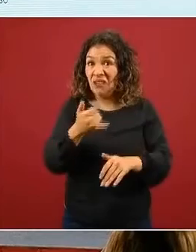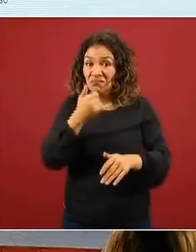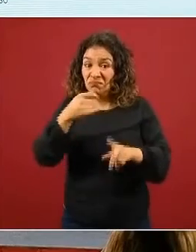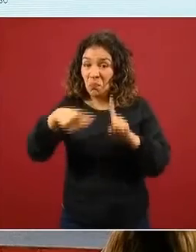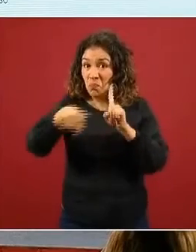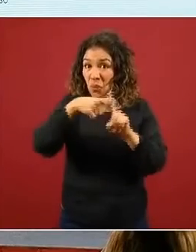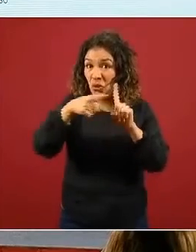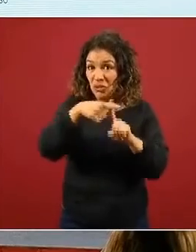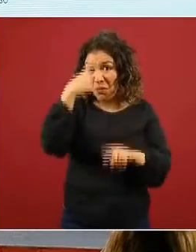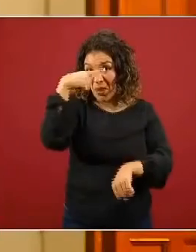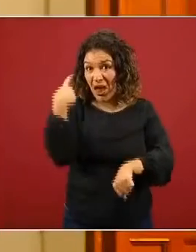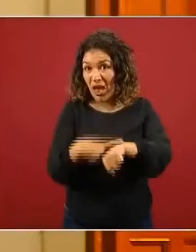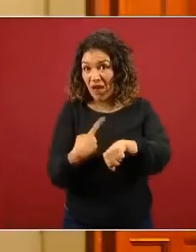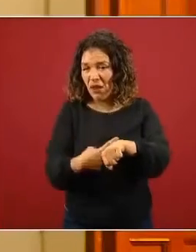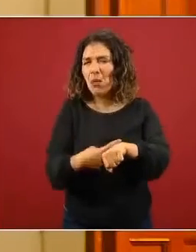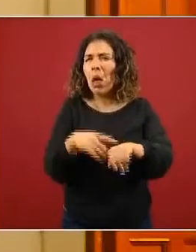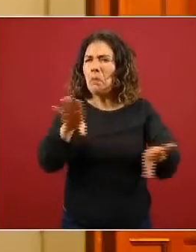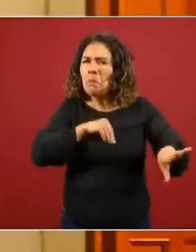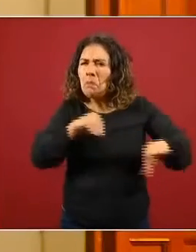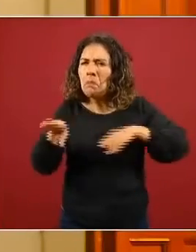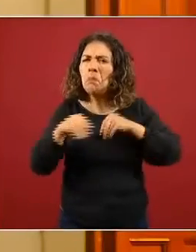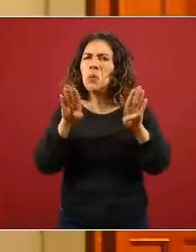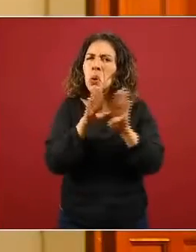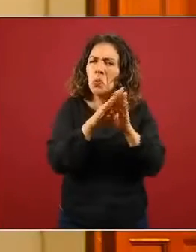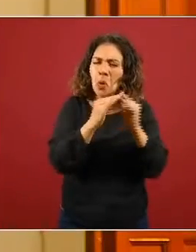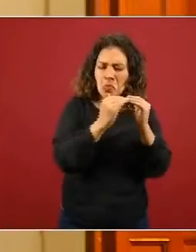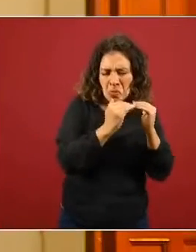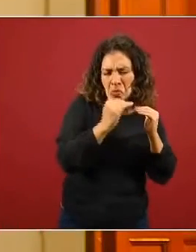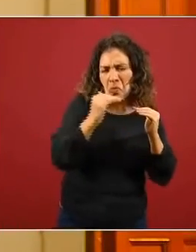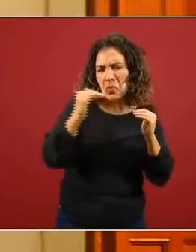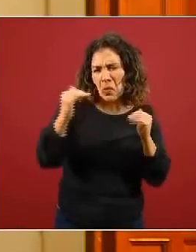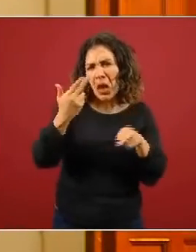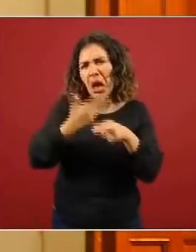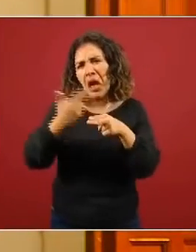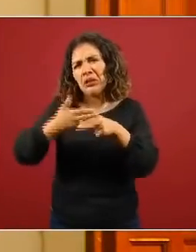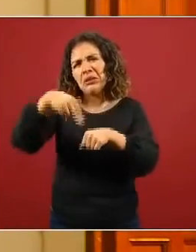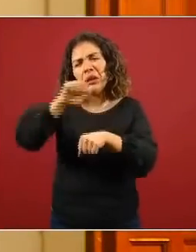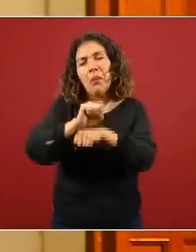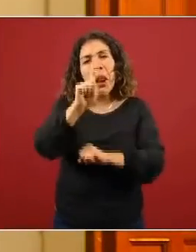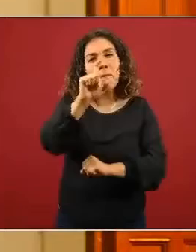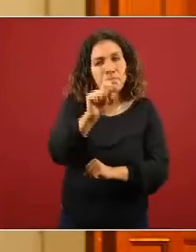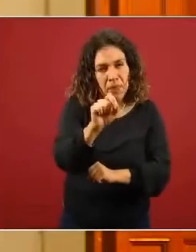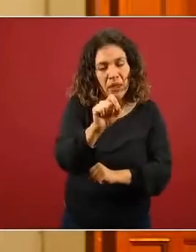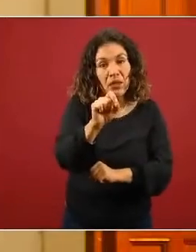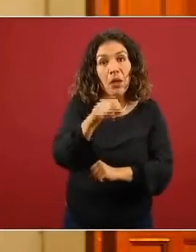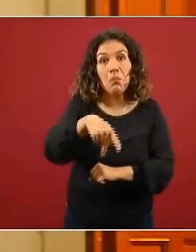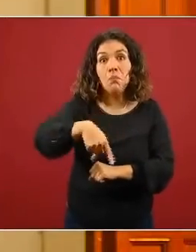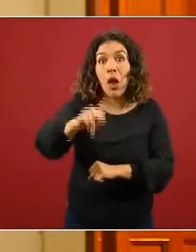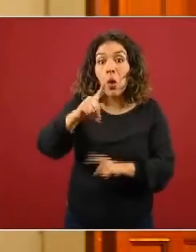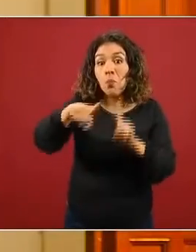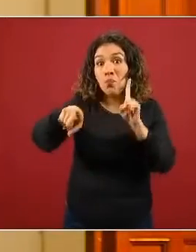una epidemia que parecía bastante basal hasta la semana 20, realmente el